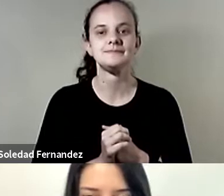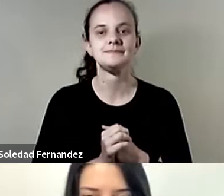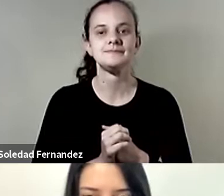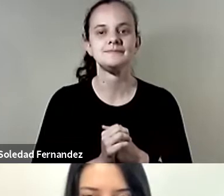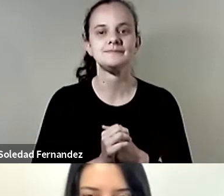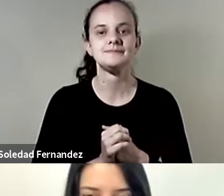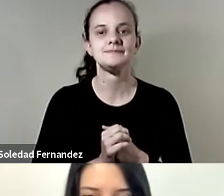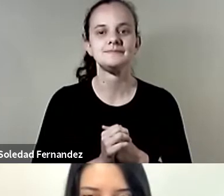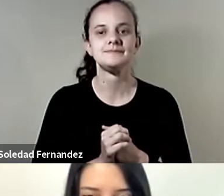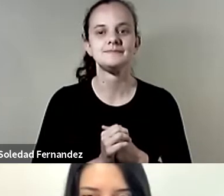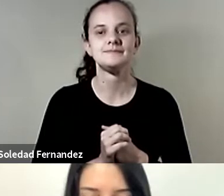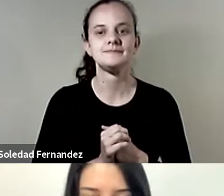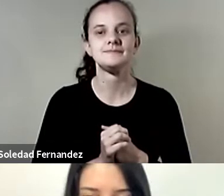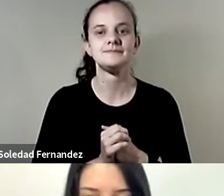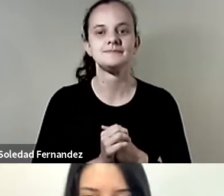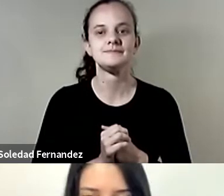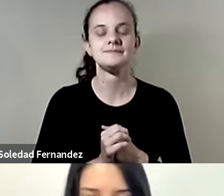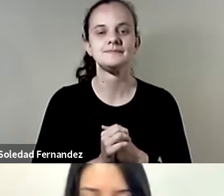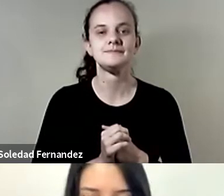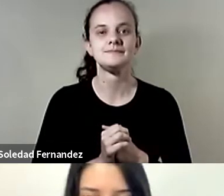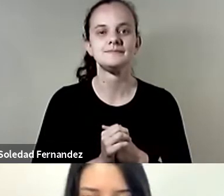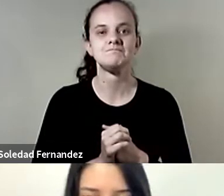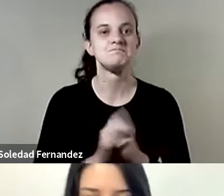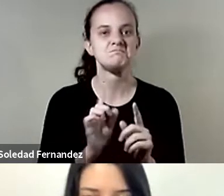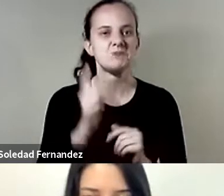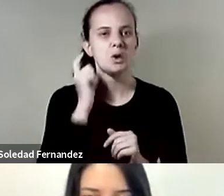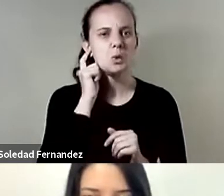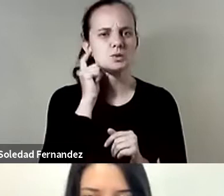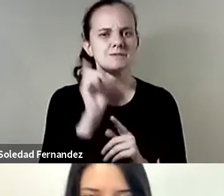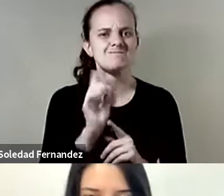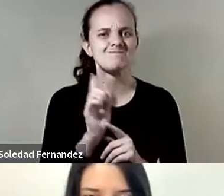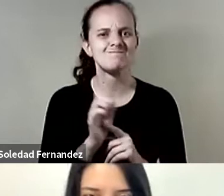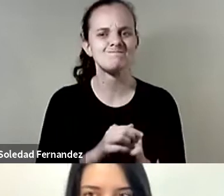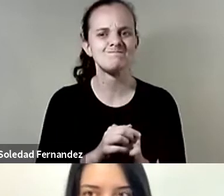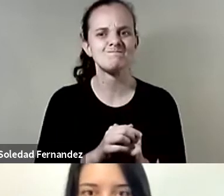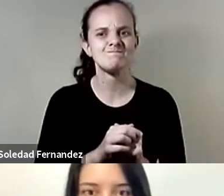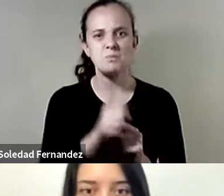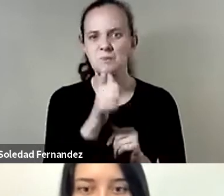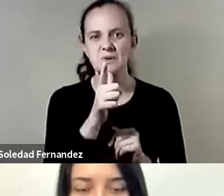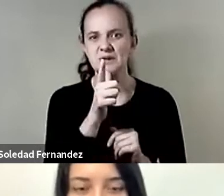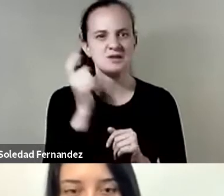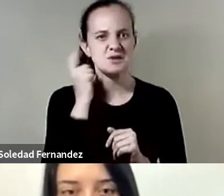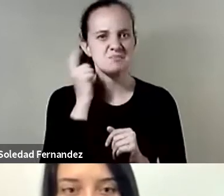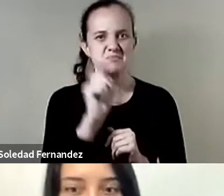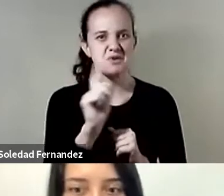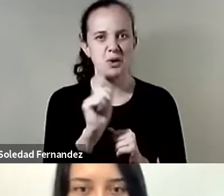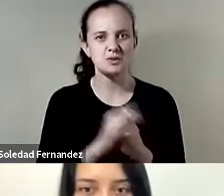No sé si nos escucha, Marité. Sí, eso estoy viendo, de que me parece que no nos está